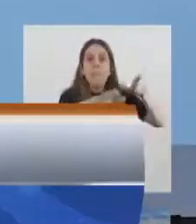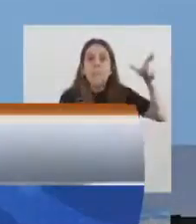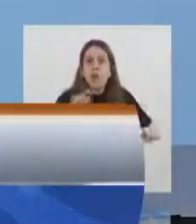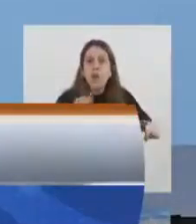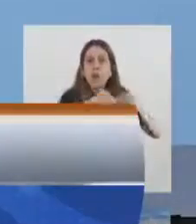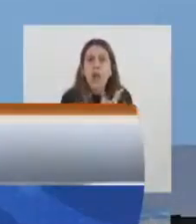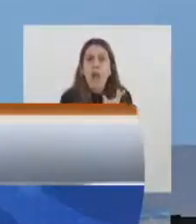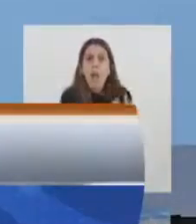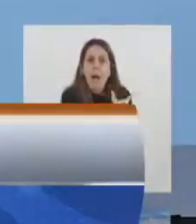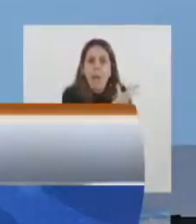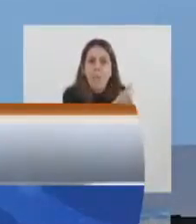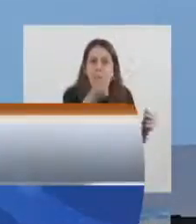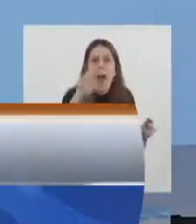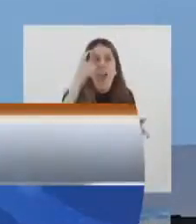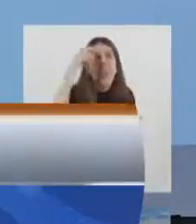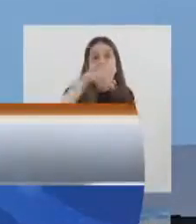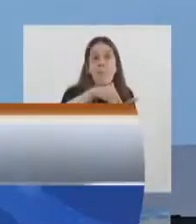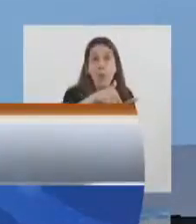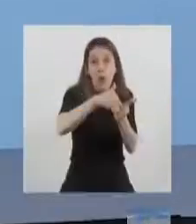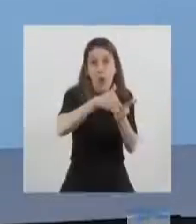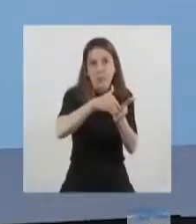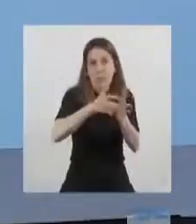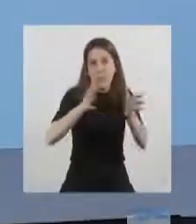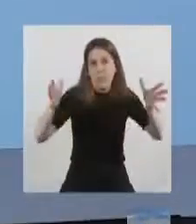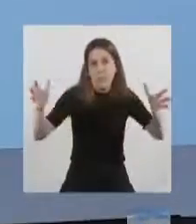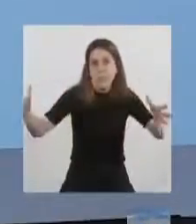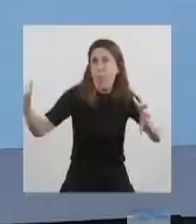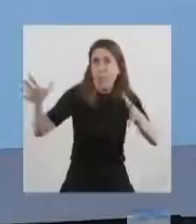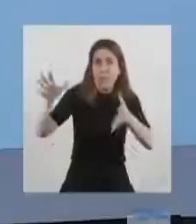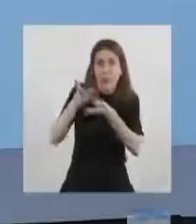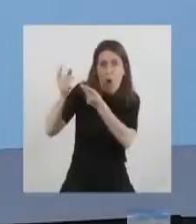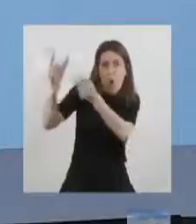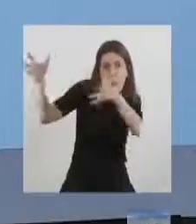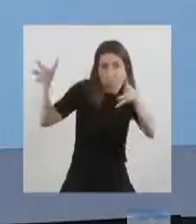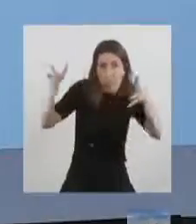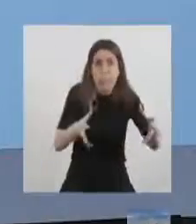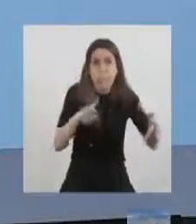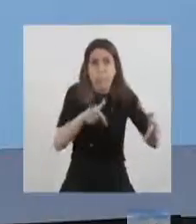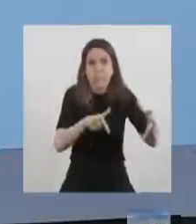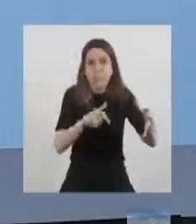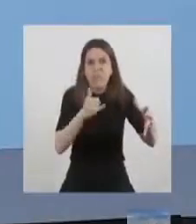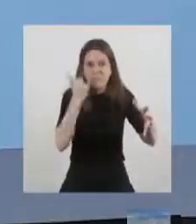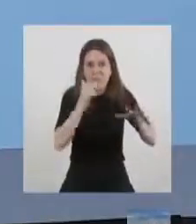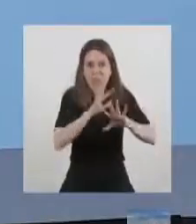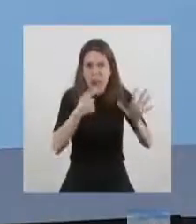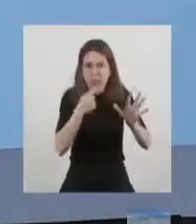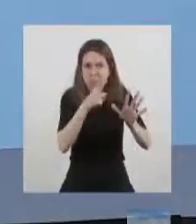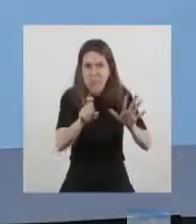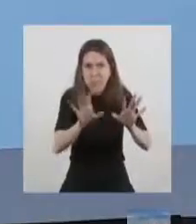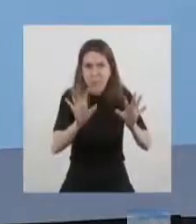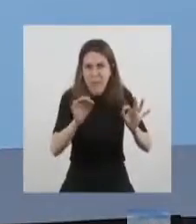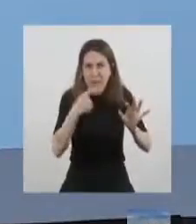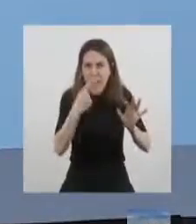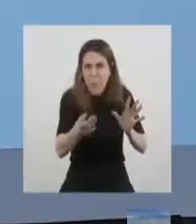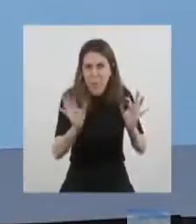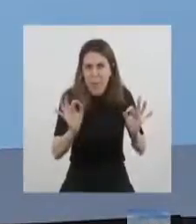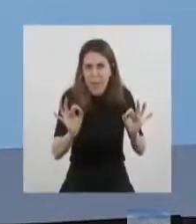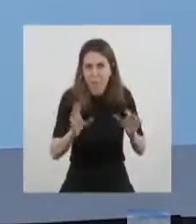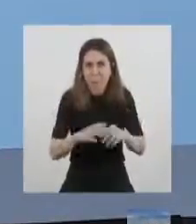eso es el volumen y creo que con eso con el contexto lo que un pronto usted no